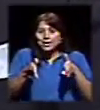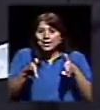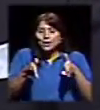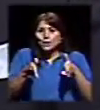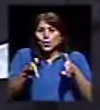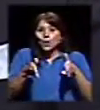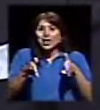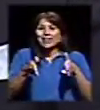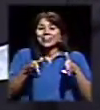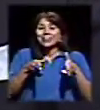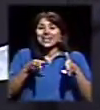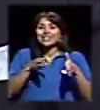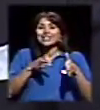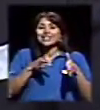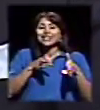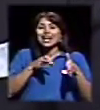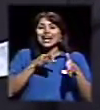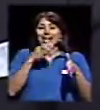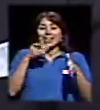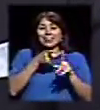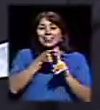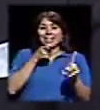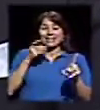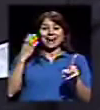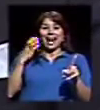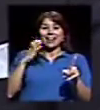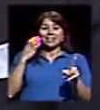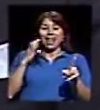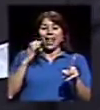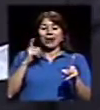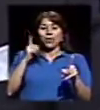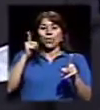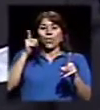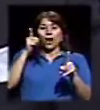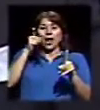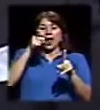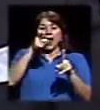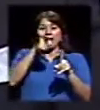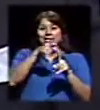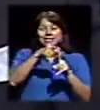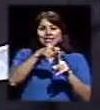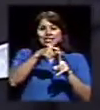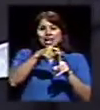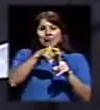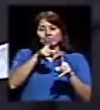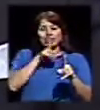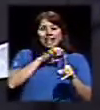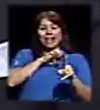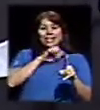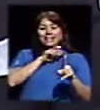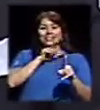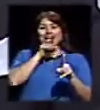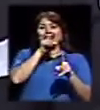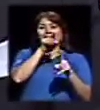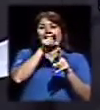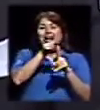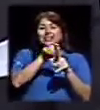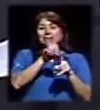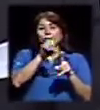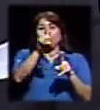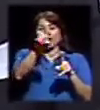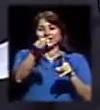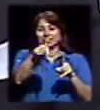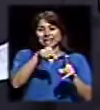oriente a occidente, de Cartago hacia el oeste, ¿verdad? Posiblemente hacia La Garita. Hacia